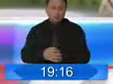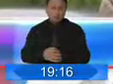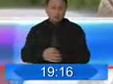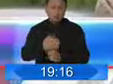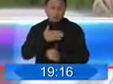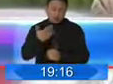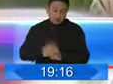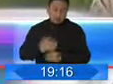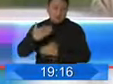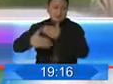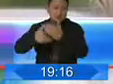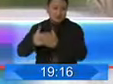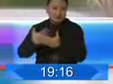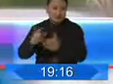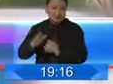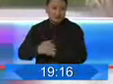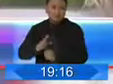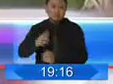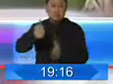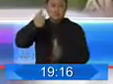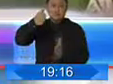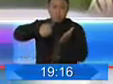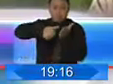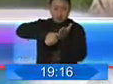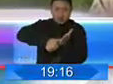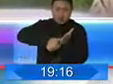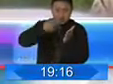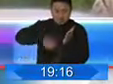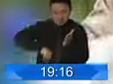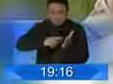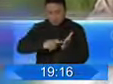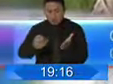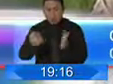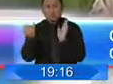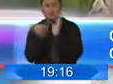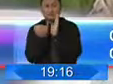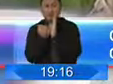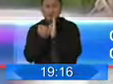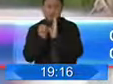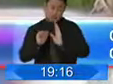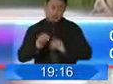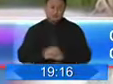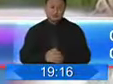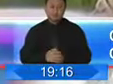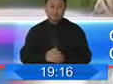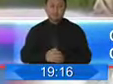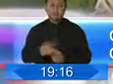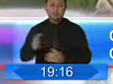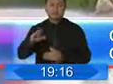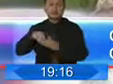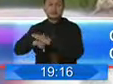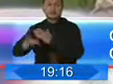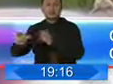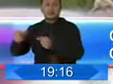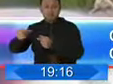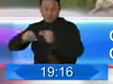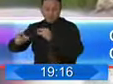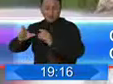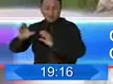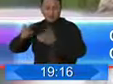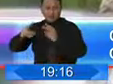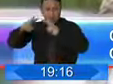la debida identificación mediante la necrodactilia, que será ingresada al laboratorio de criminalística